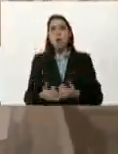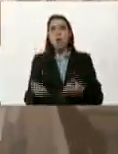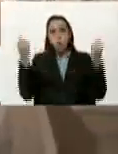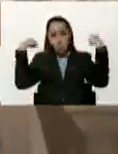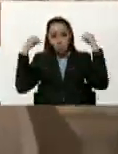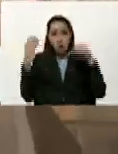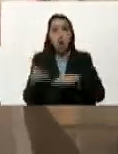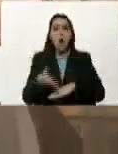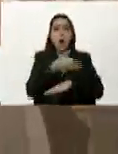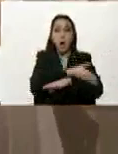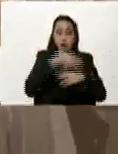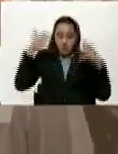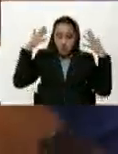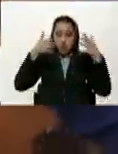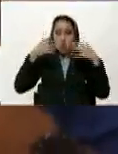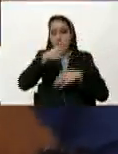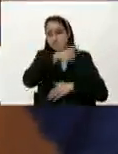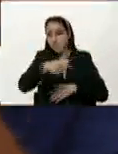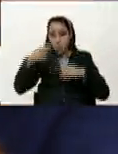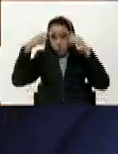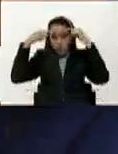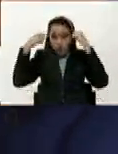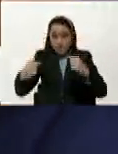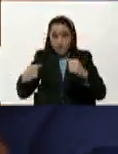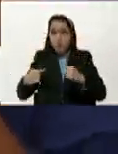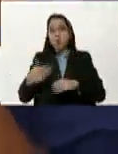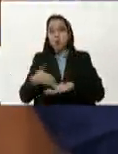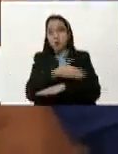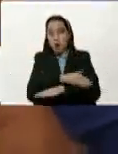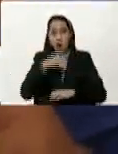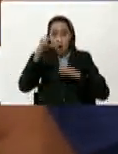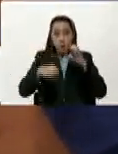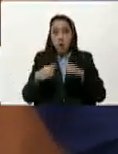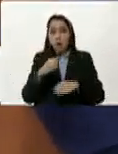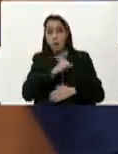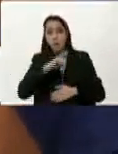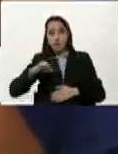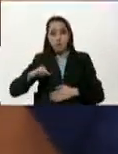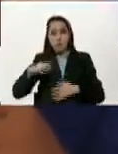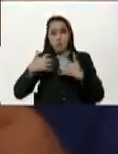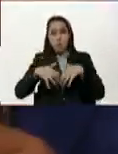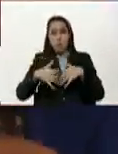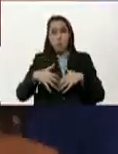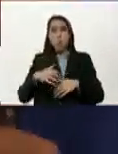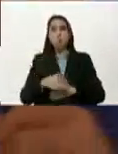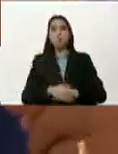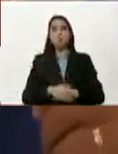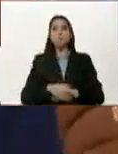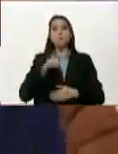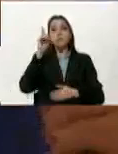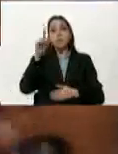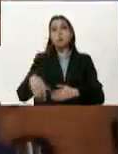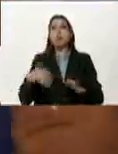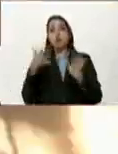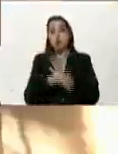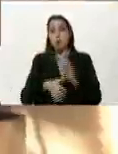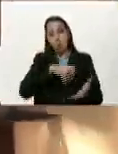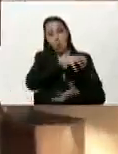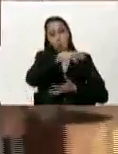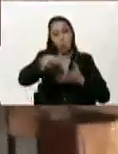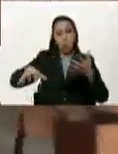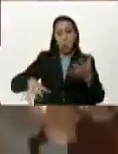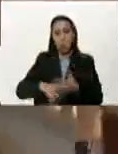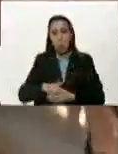repito por por personas que tienen mataderos que son privados y sin ningún tipo de problemas decidieron